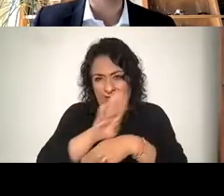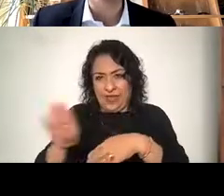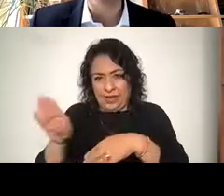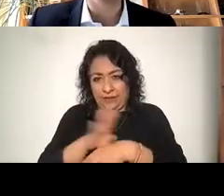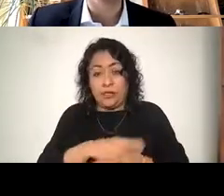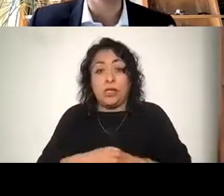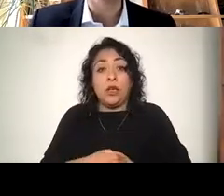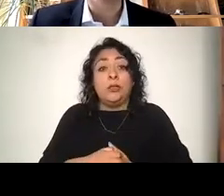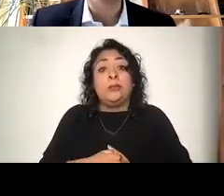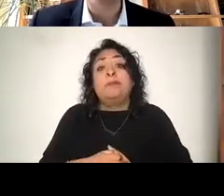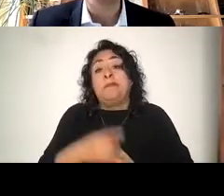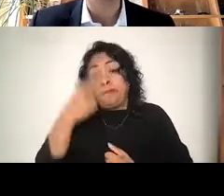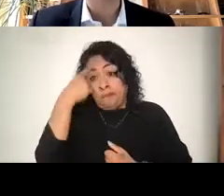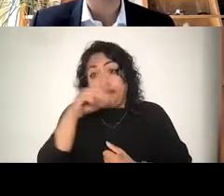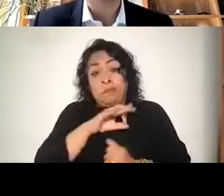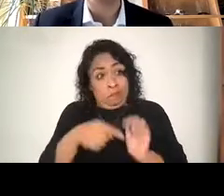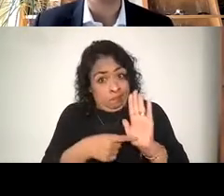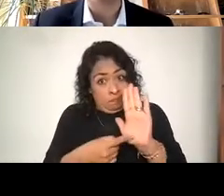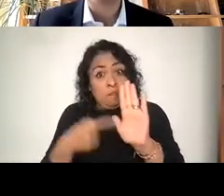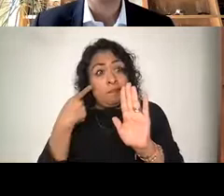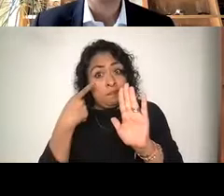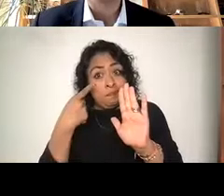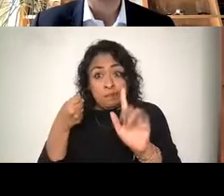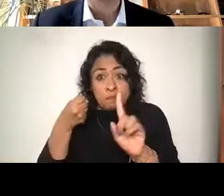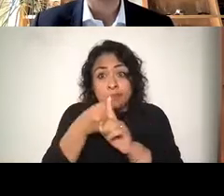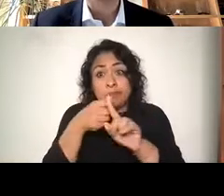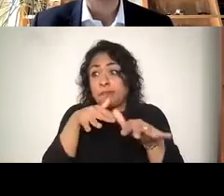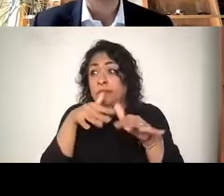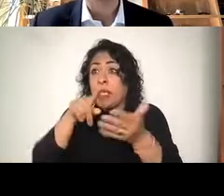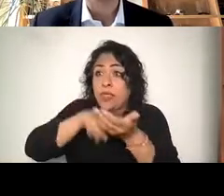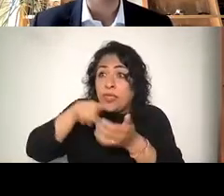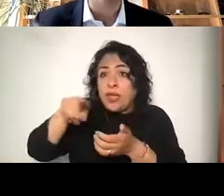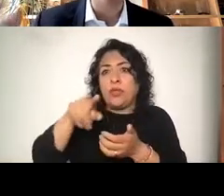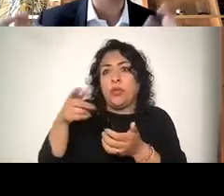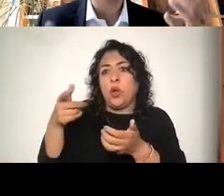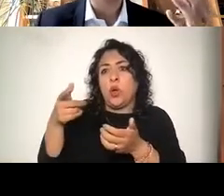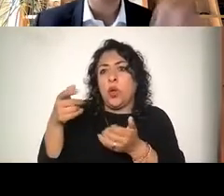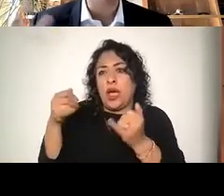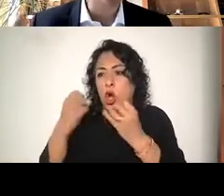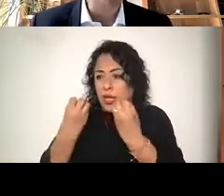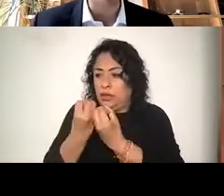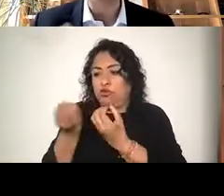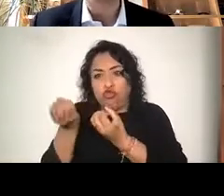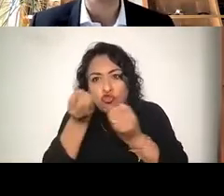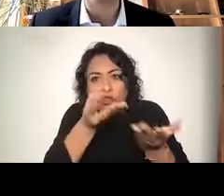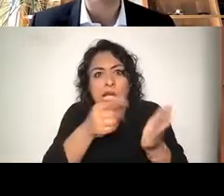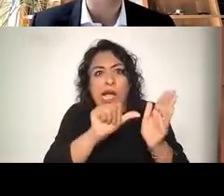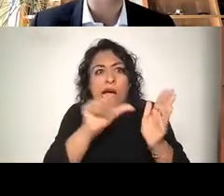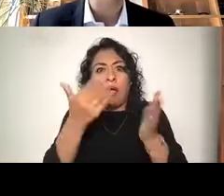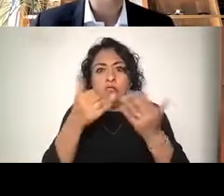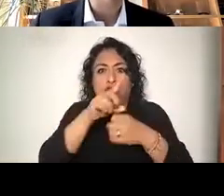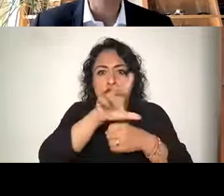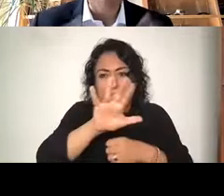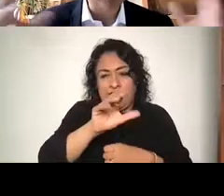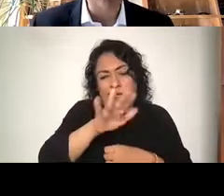para que podamos mostrar el impacto y el aporte de las organizaciones, ¿no? Cuando hay autoridades de distinto